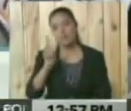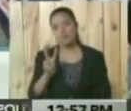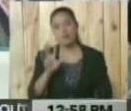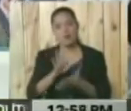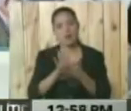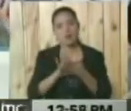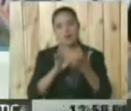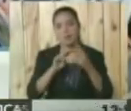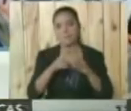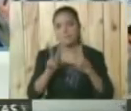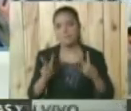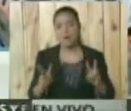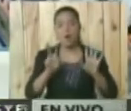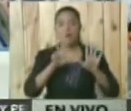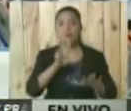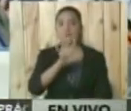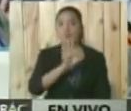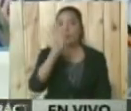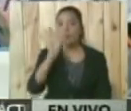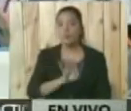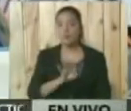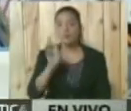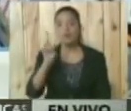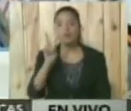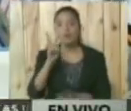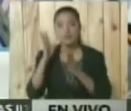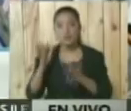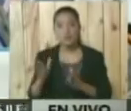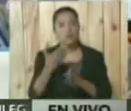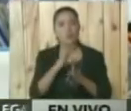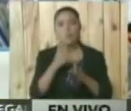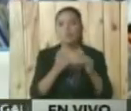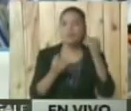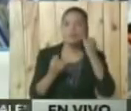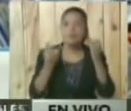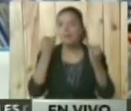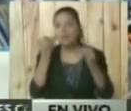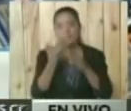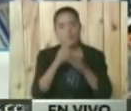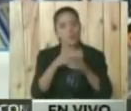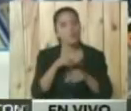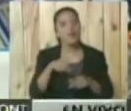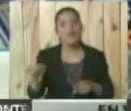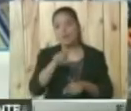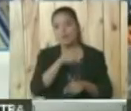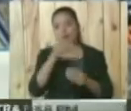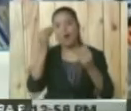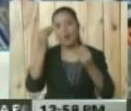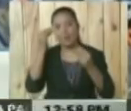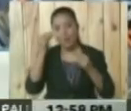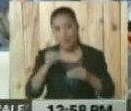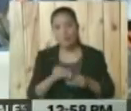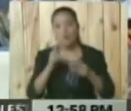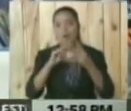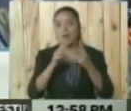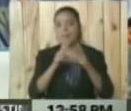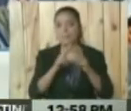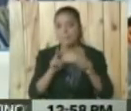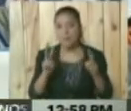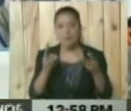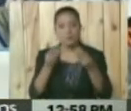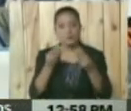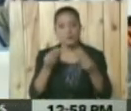del 85% de la población venezolana, piense como piense, están de acuerdo en que sea en paz que se diriman